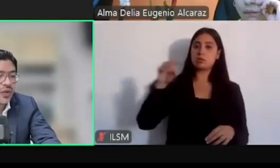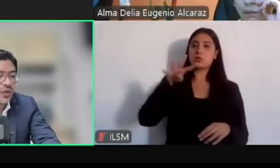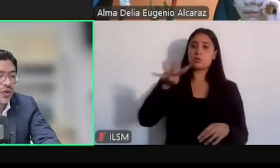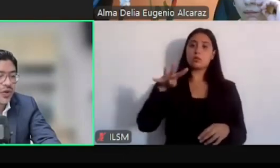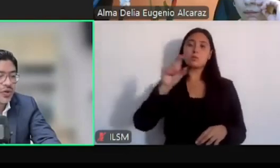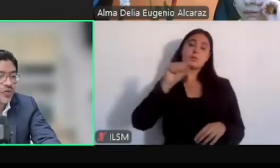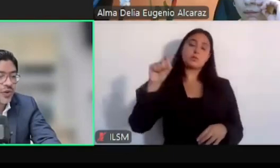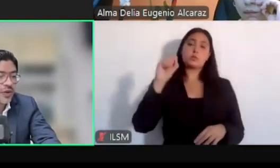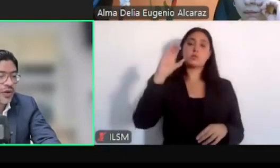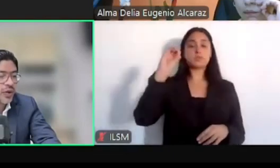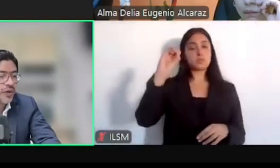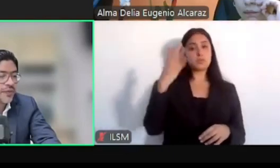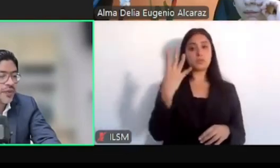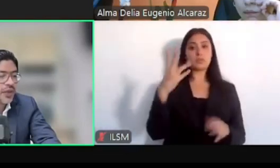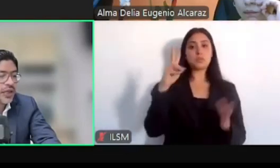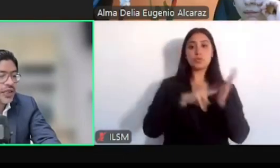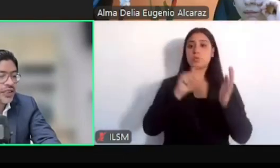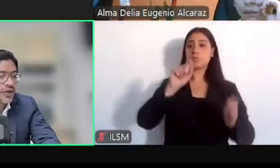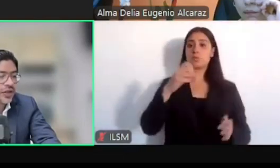19-04-2021